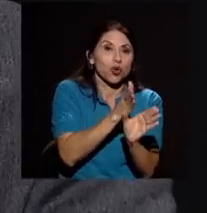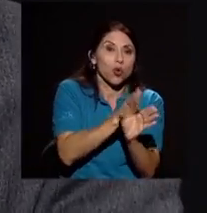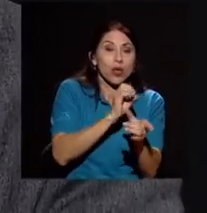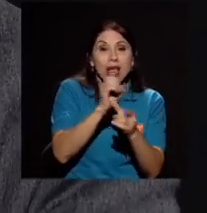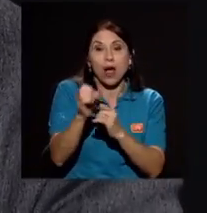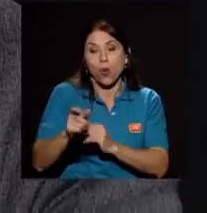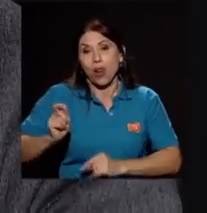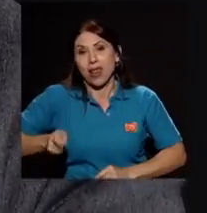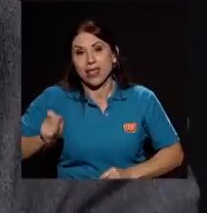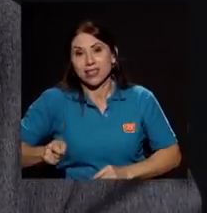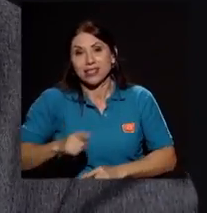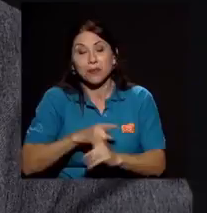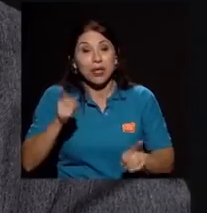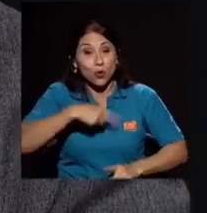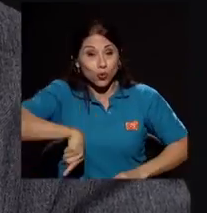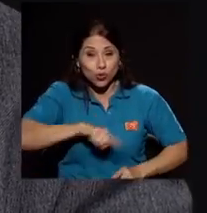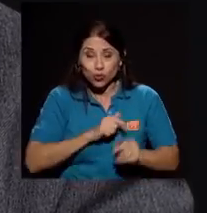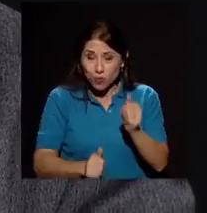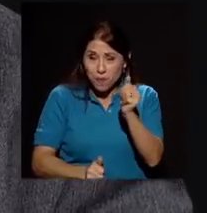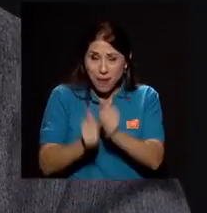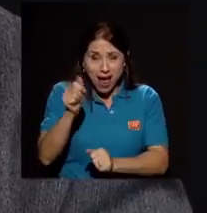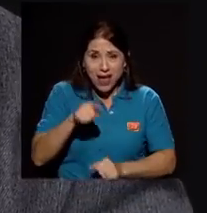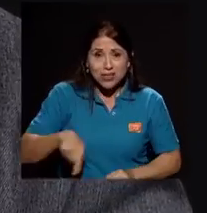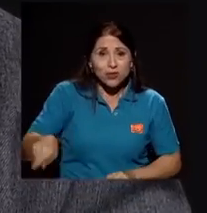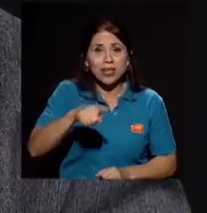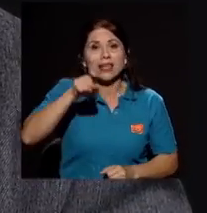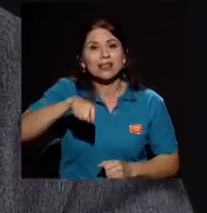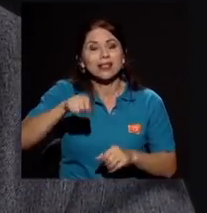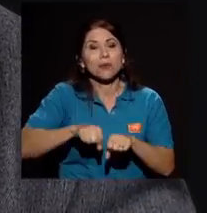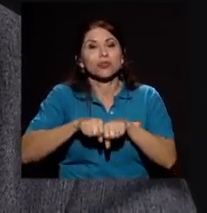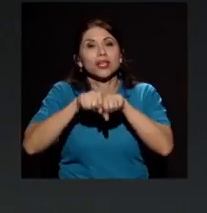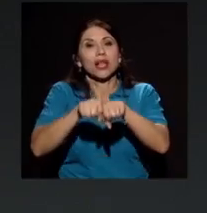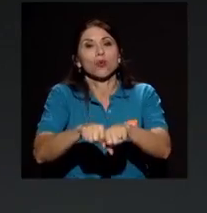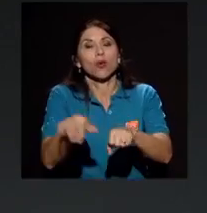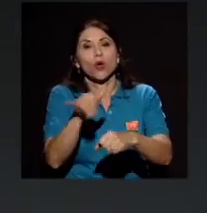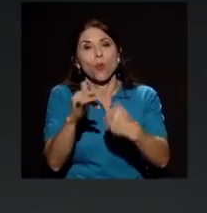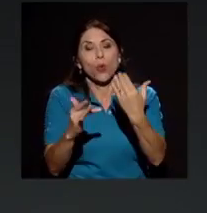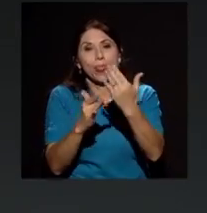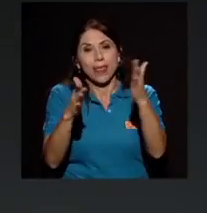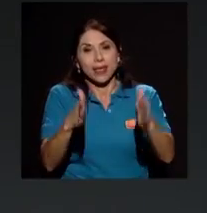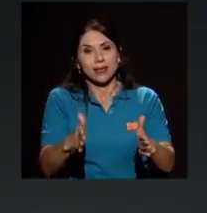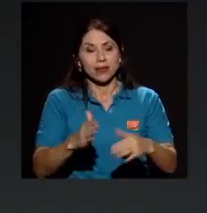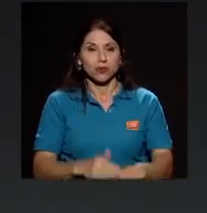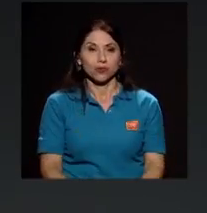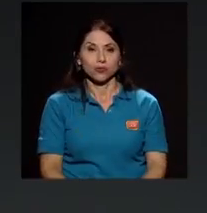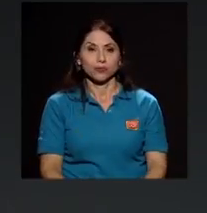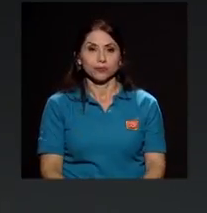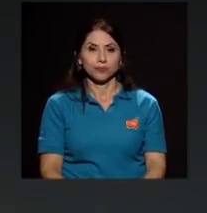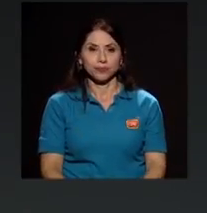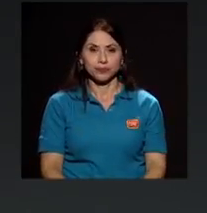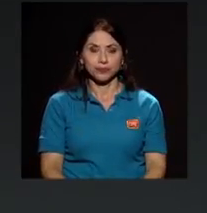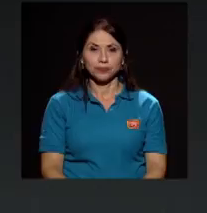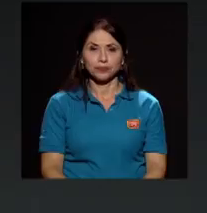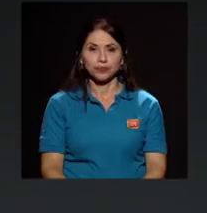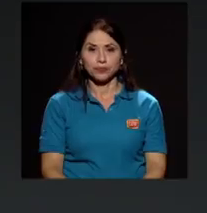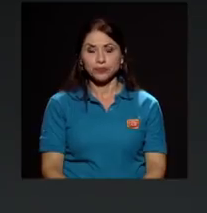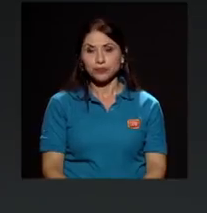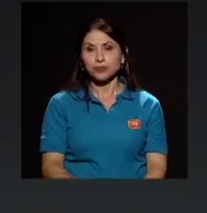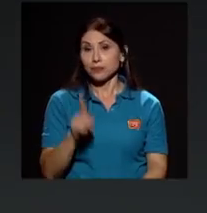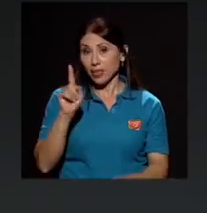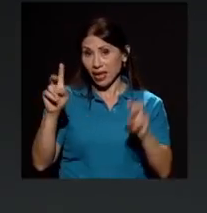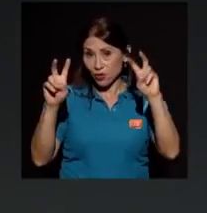masa de nuestro muchacho se gradúen como técnicos hay un tema de políticas públicas